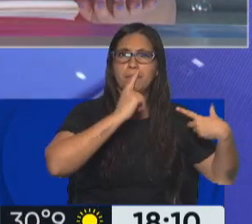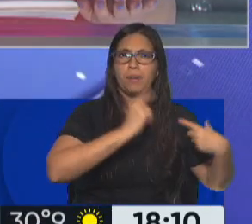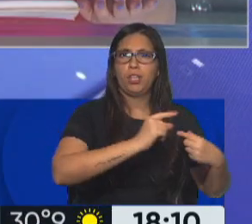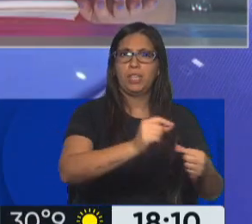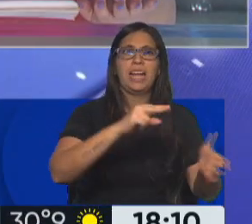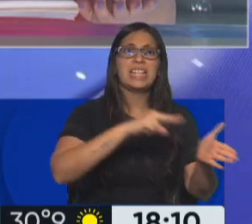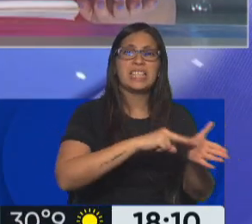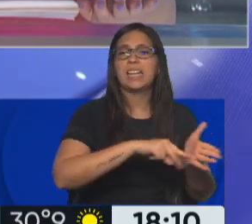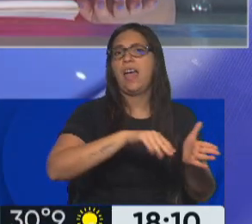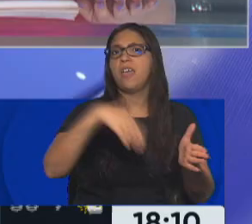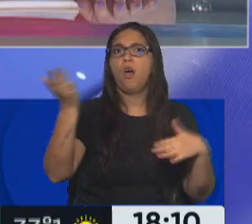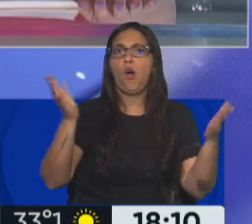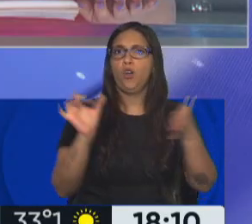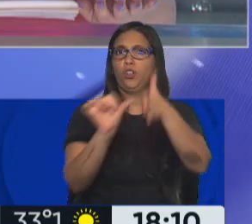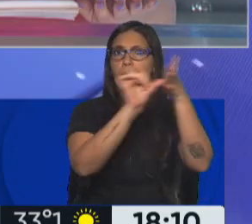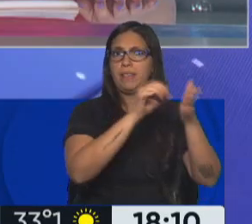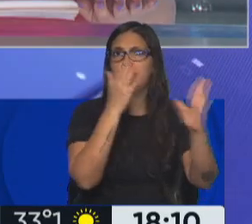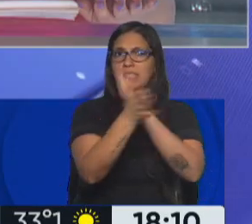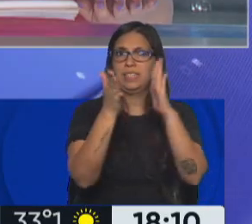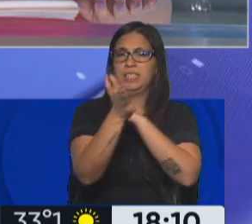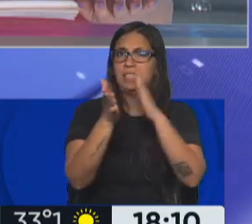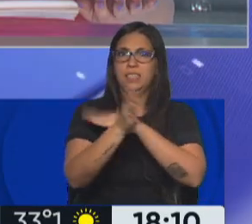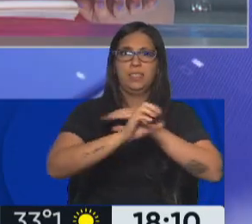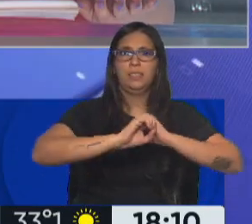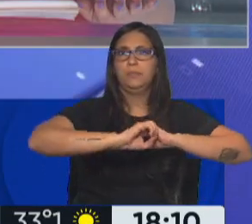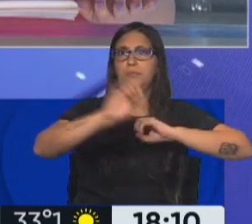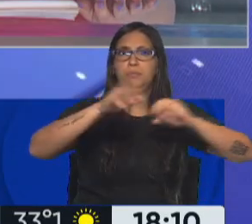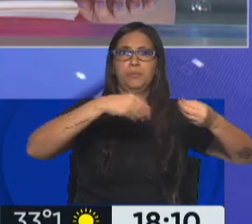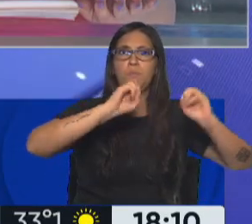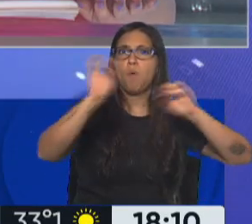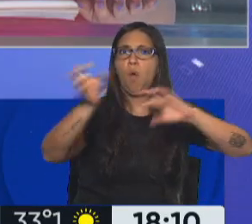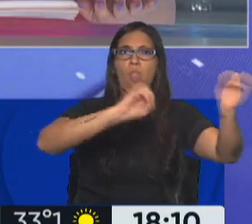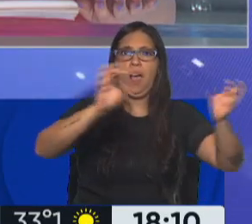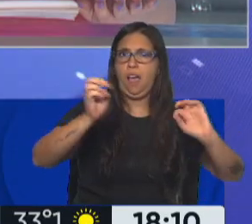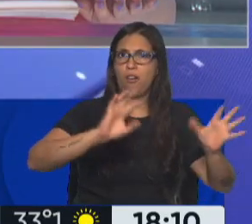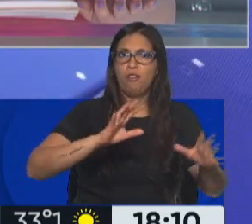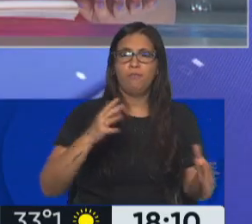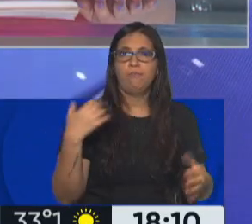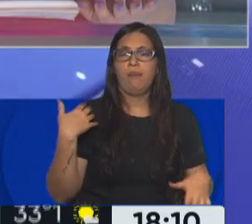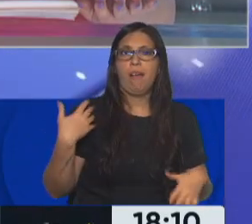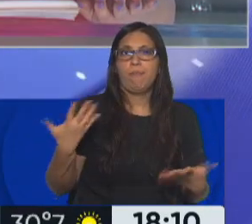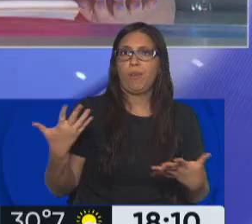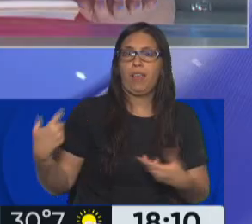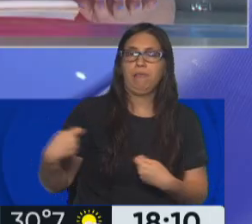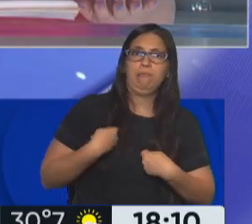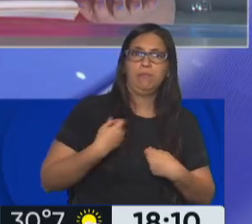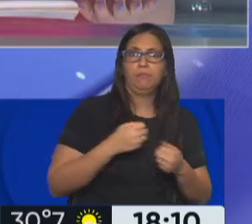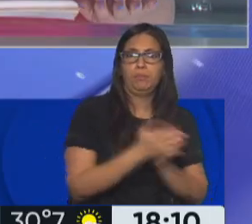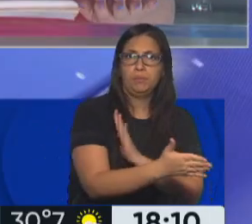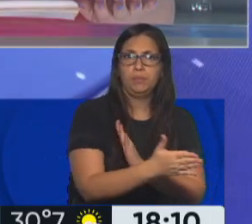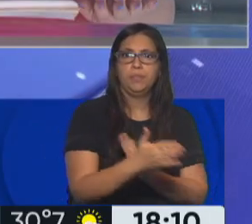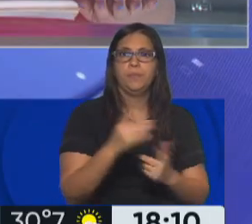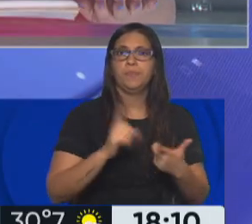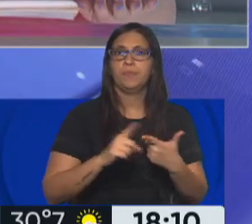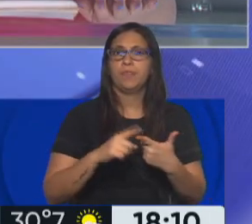más de 7 millones que están afuera, desplazados forzosamente. Y después también las fuerzas que están